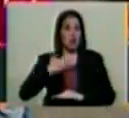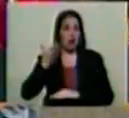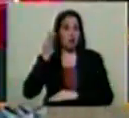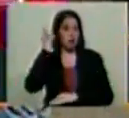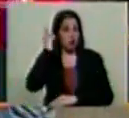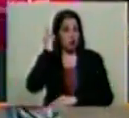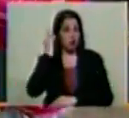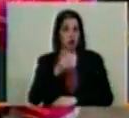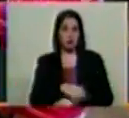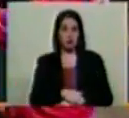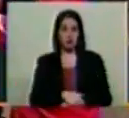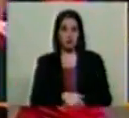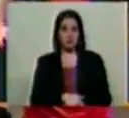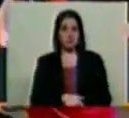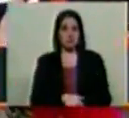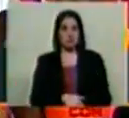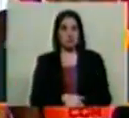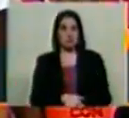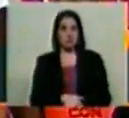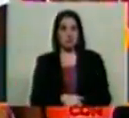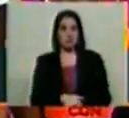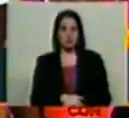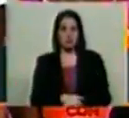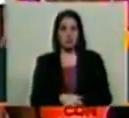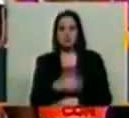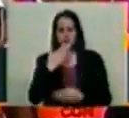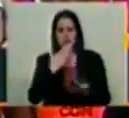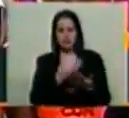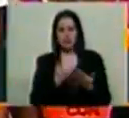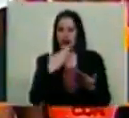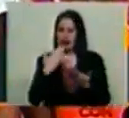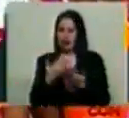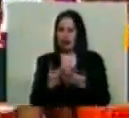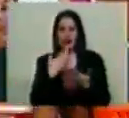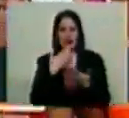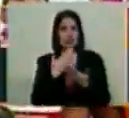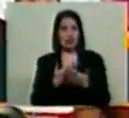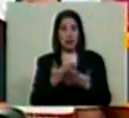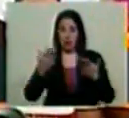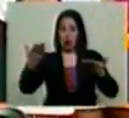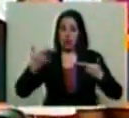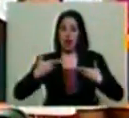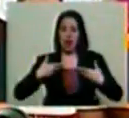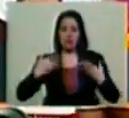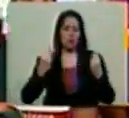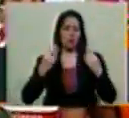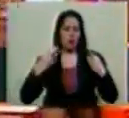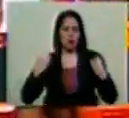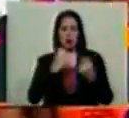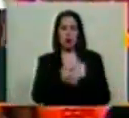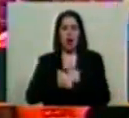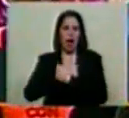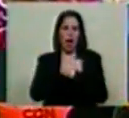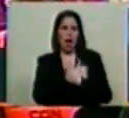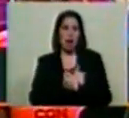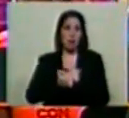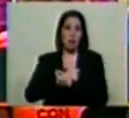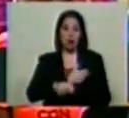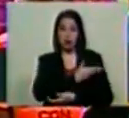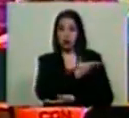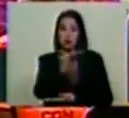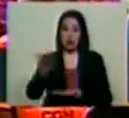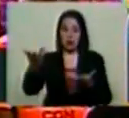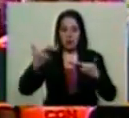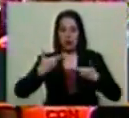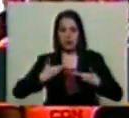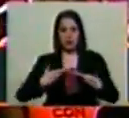Yo les agradezco verdaderamente todo el amor que he recibido durante estos años por parte de ustedes.